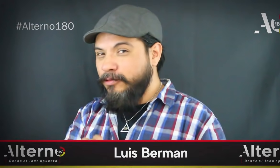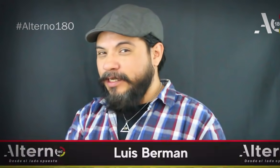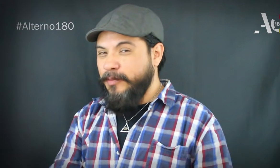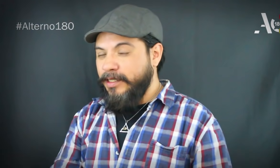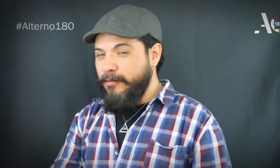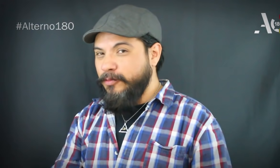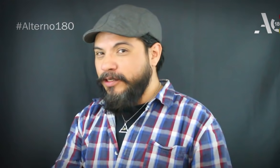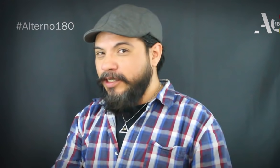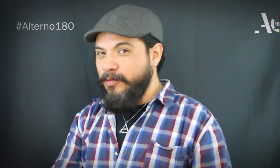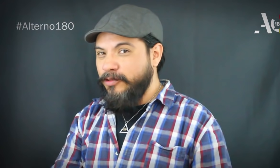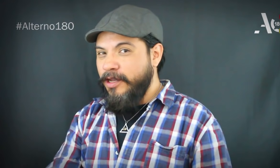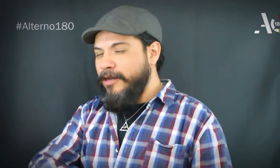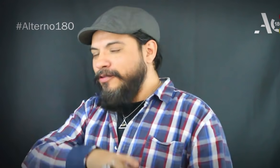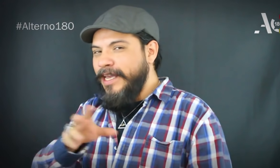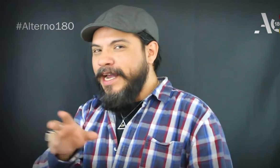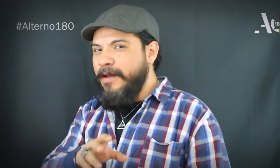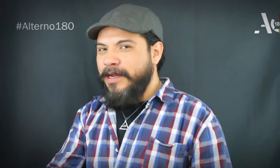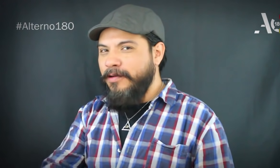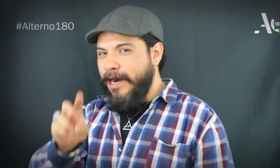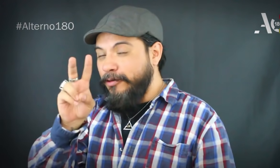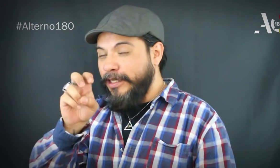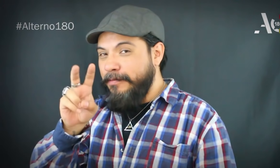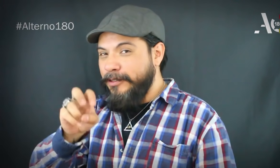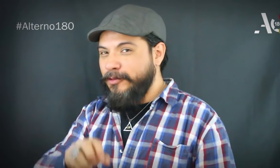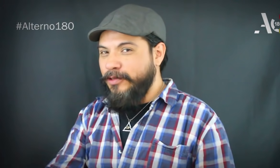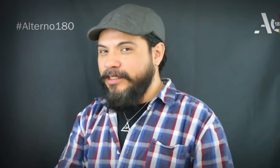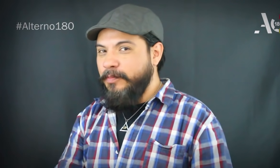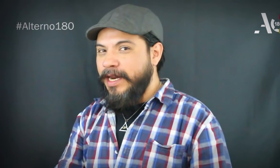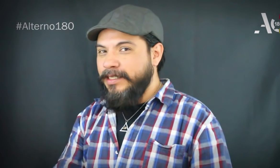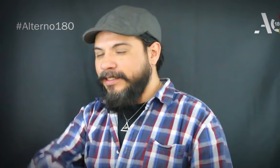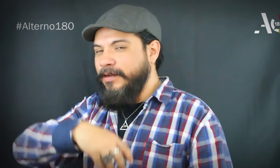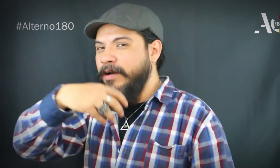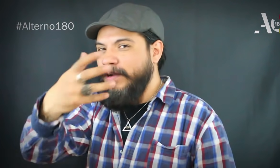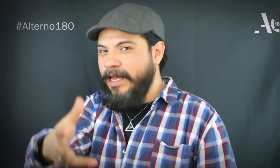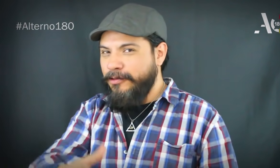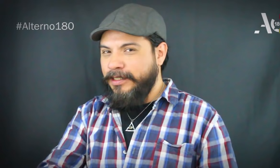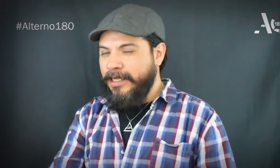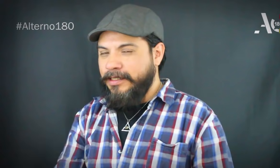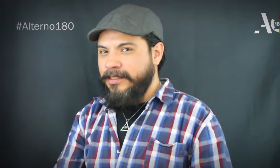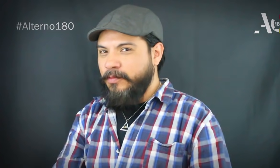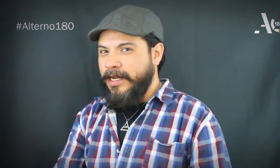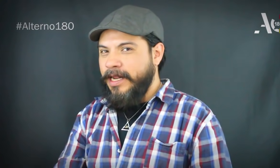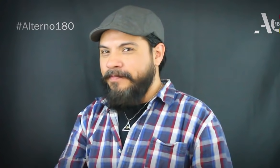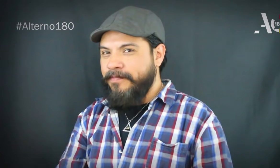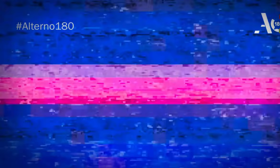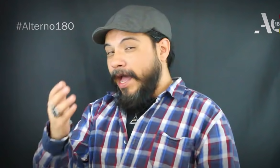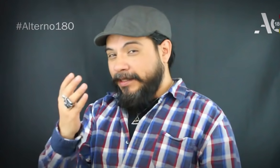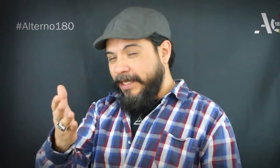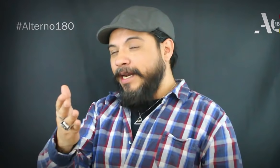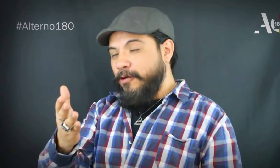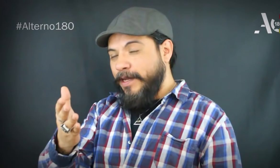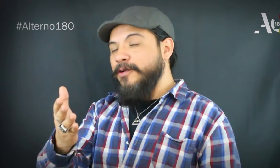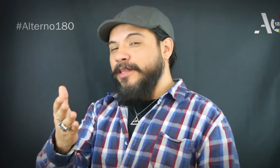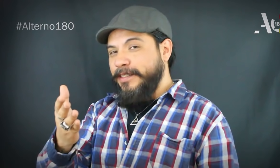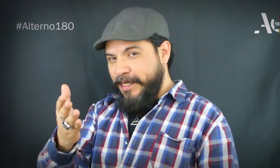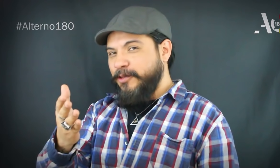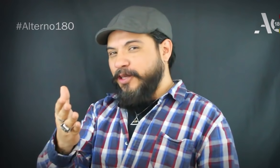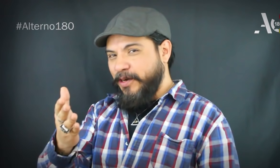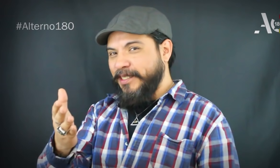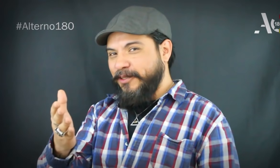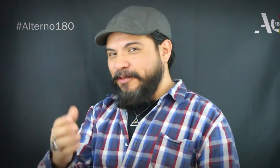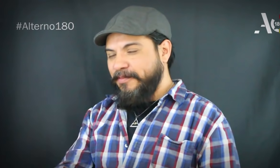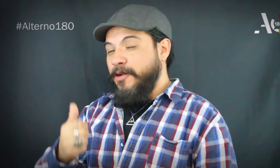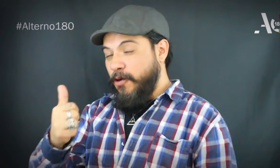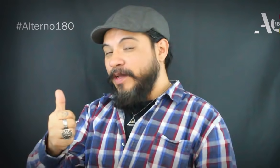atentos en sus respectivos municipios. No llegan a mejorar los servicios municipales, sino a cuidar los intereses de Morena. Así el gobierno